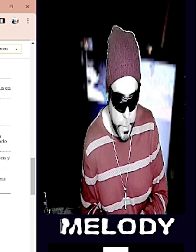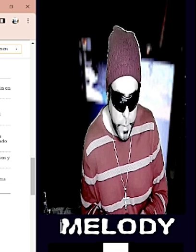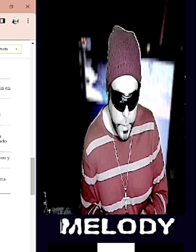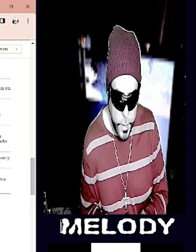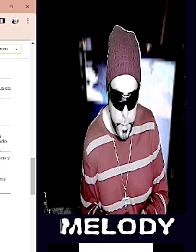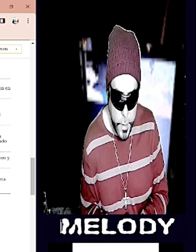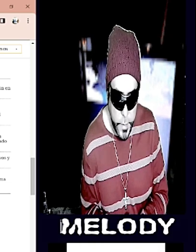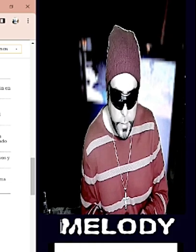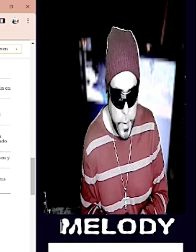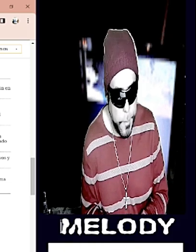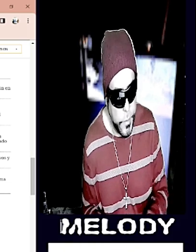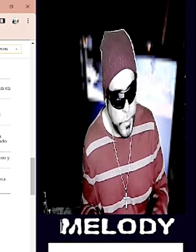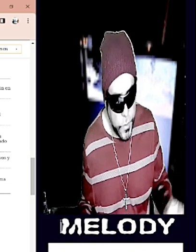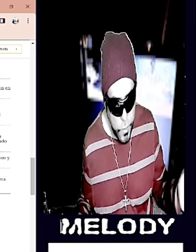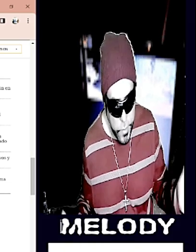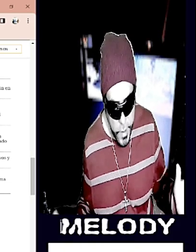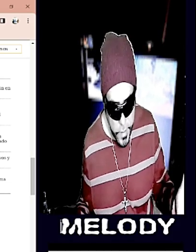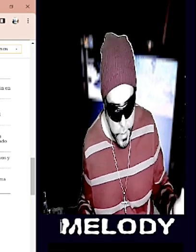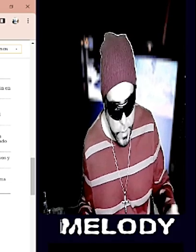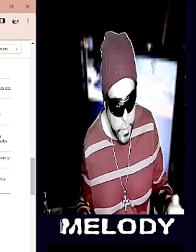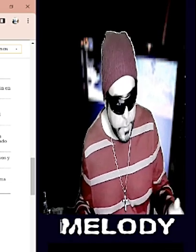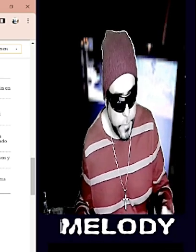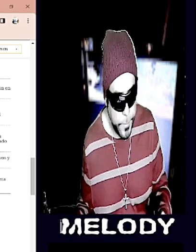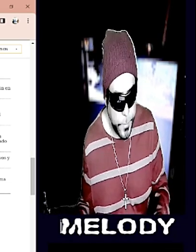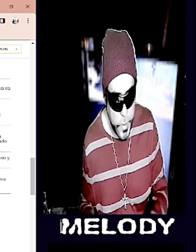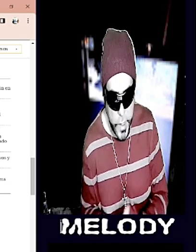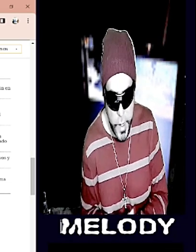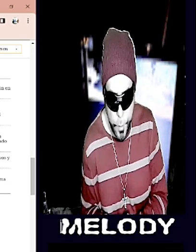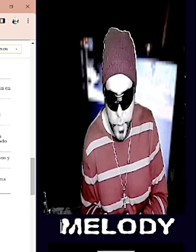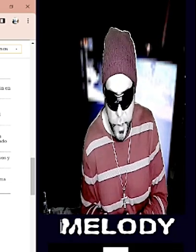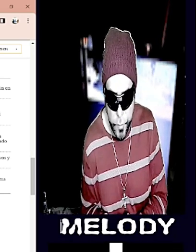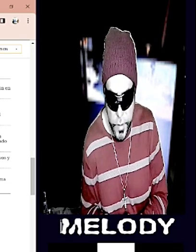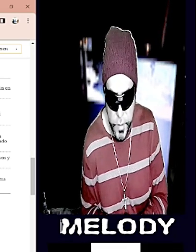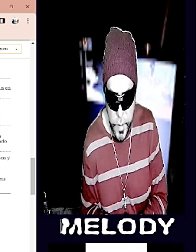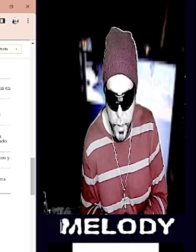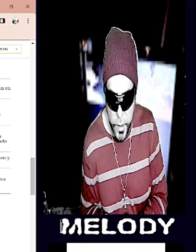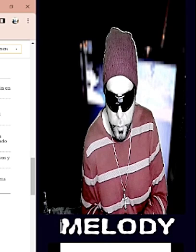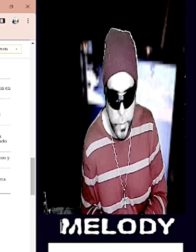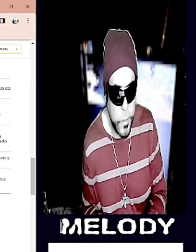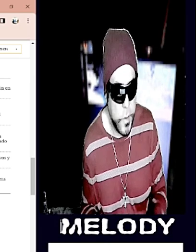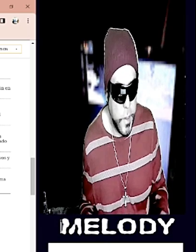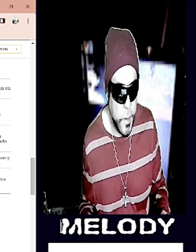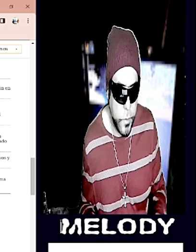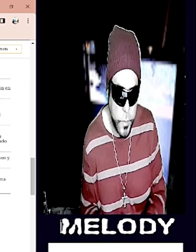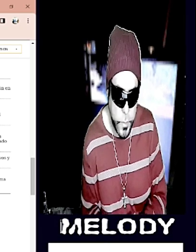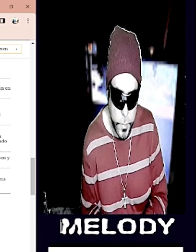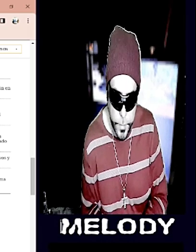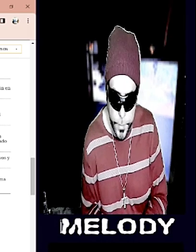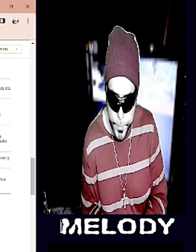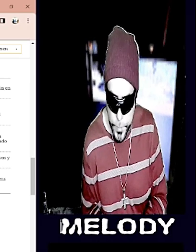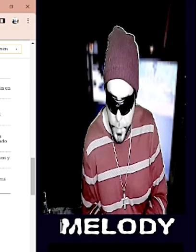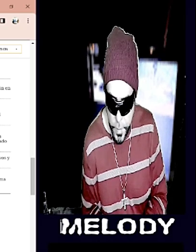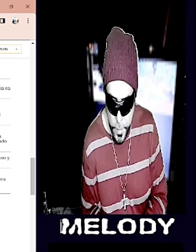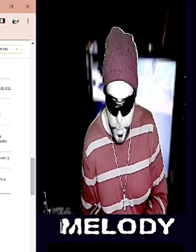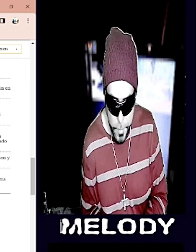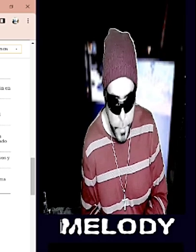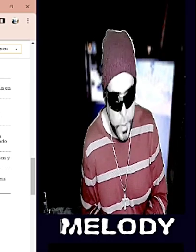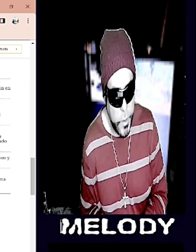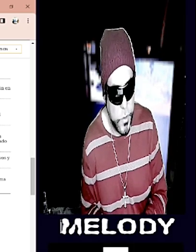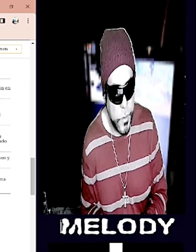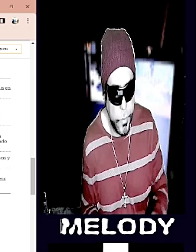devan este la imposición de ahí del que querían poner a fuerzas al gobernador interino